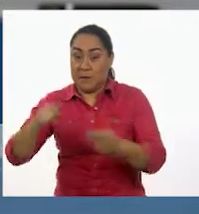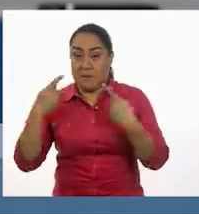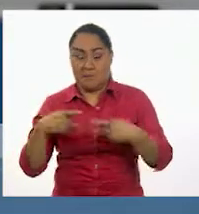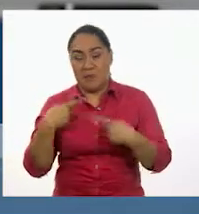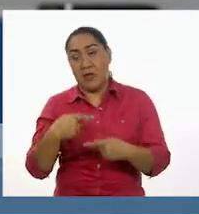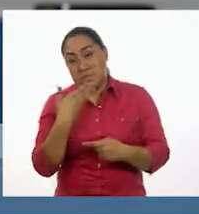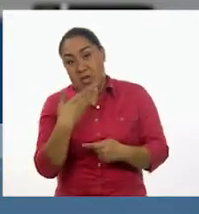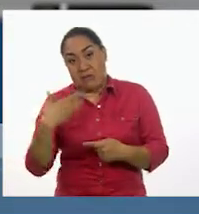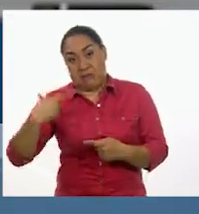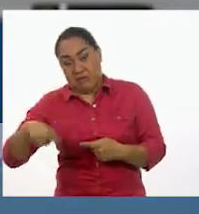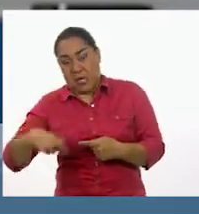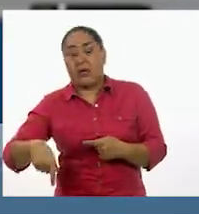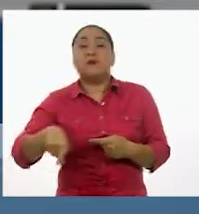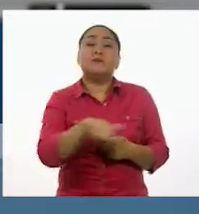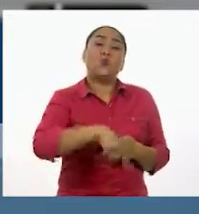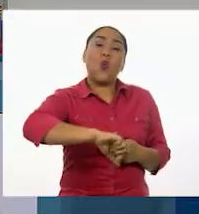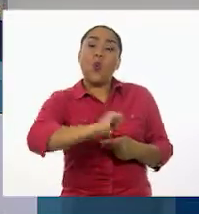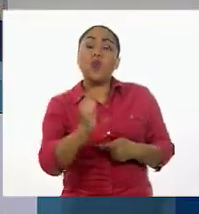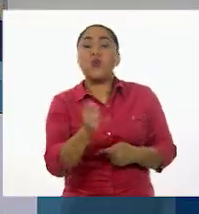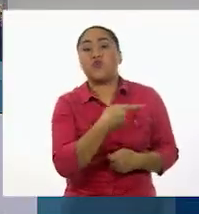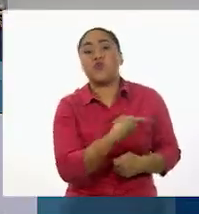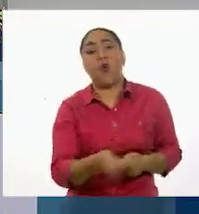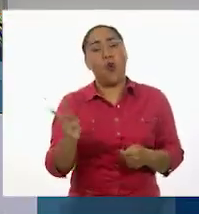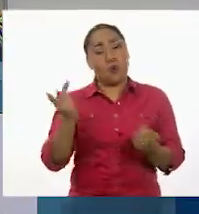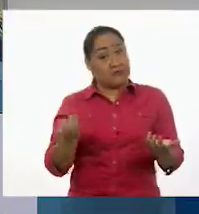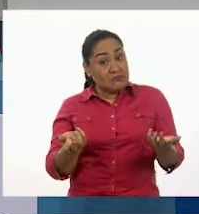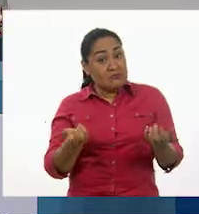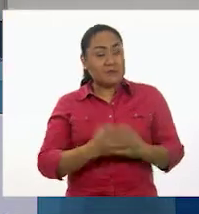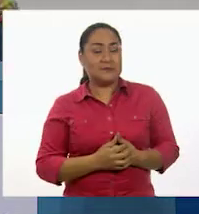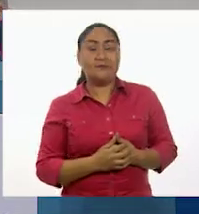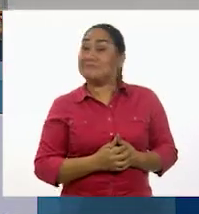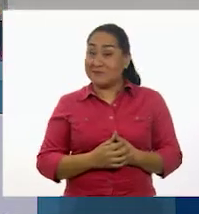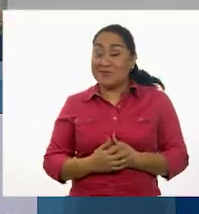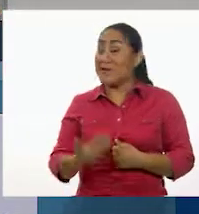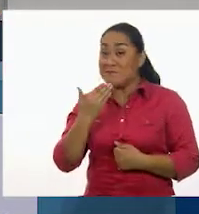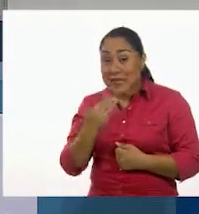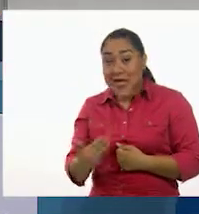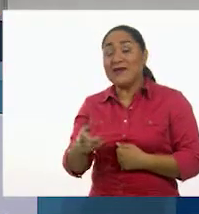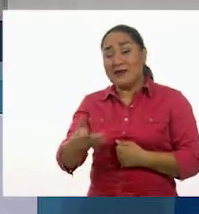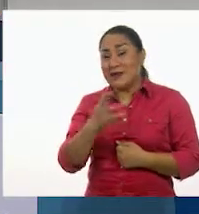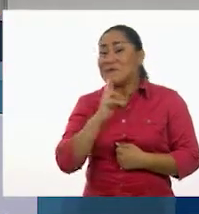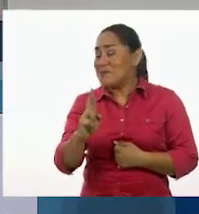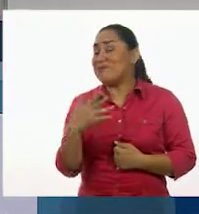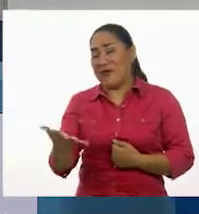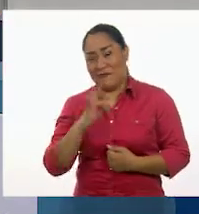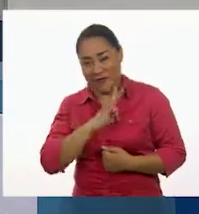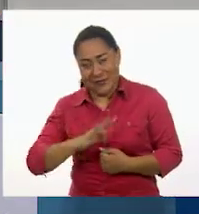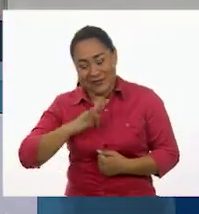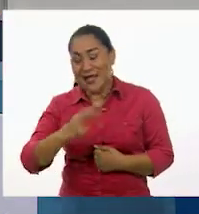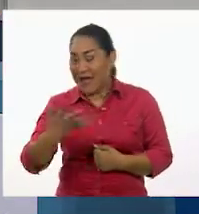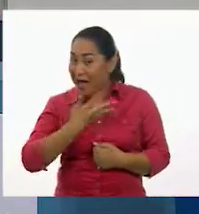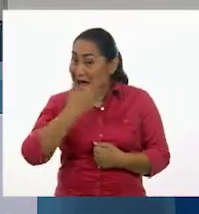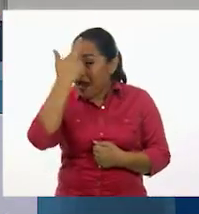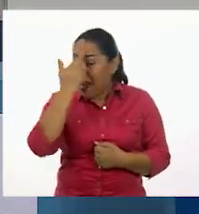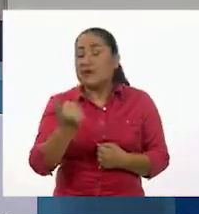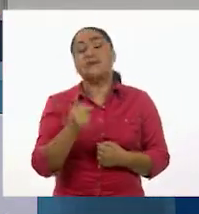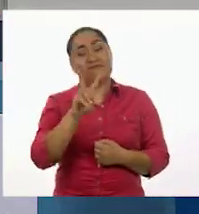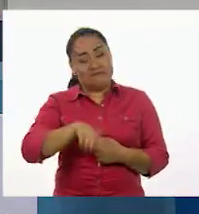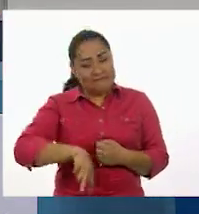mucha pobreza. Muy bien, Ton. Te felicito. En efecto,